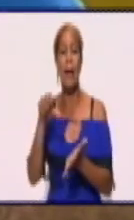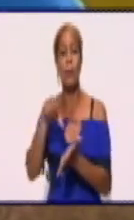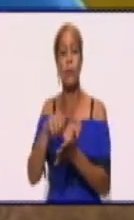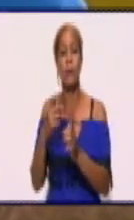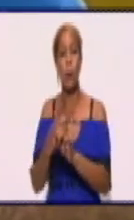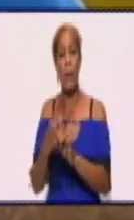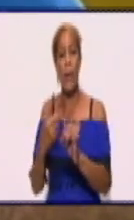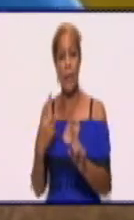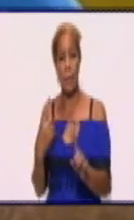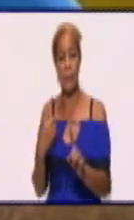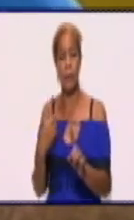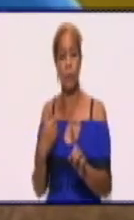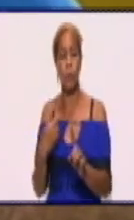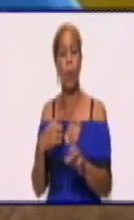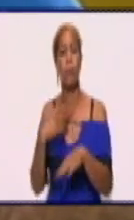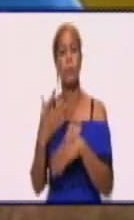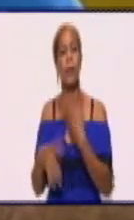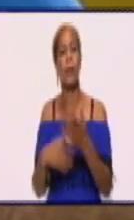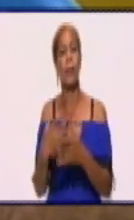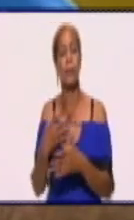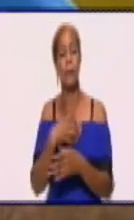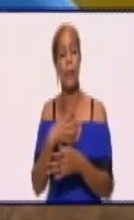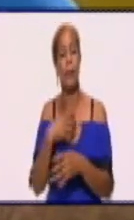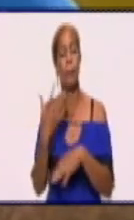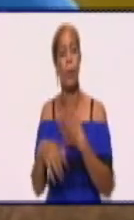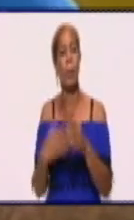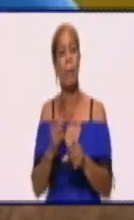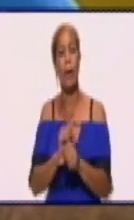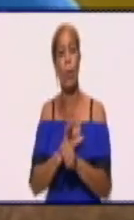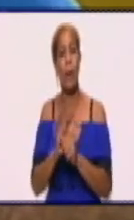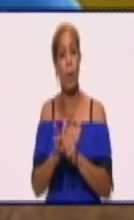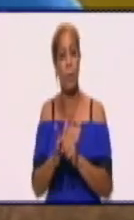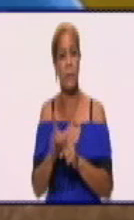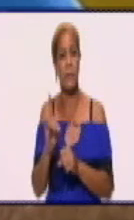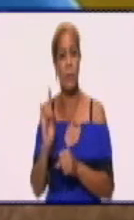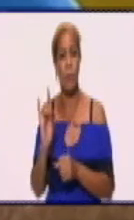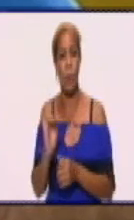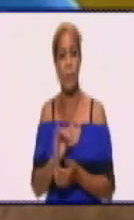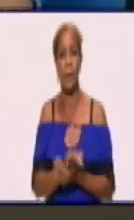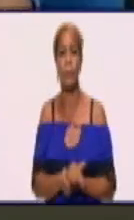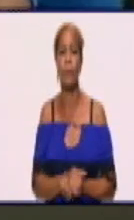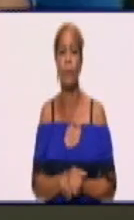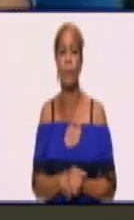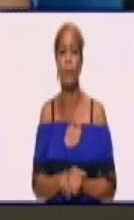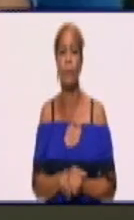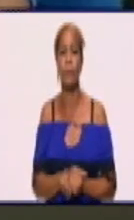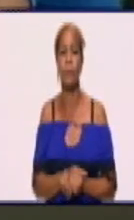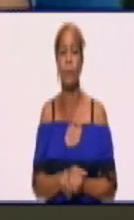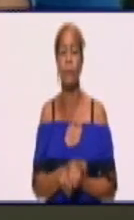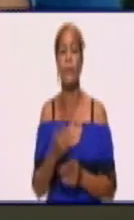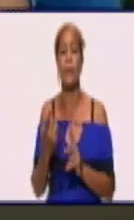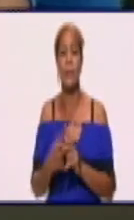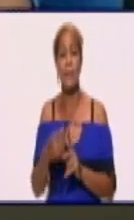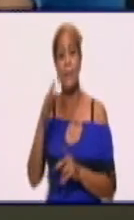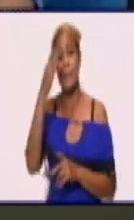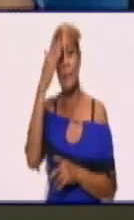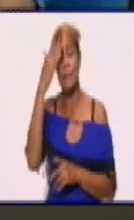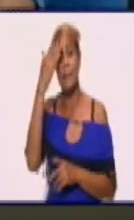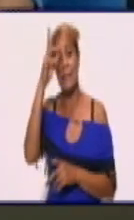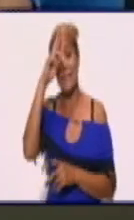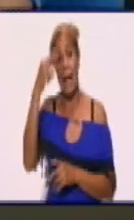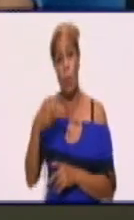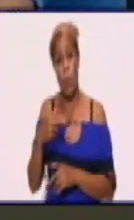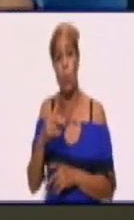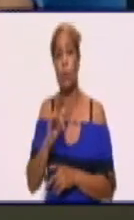COVID y los organismos priorizados, los organismos de la defensa, la FARC, el MININ, y salud pública principalmente,